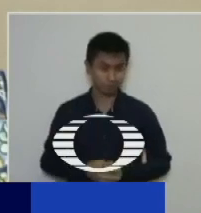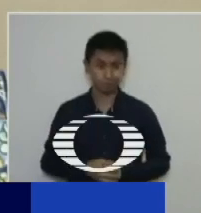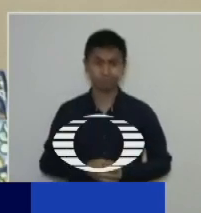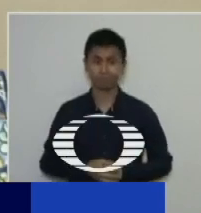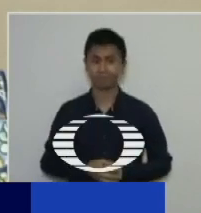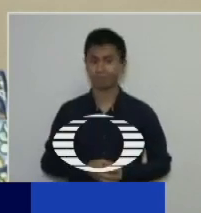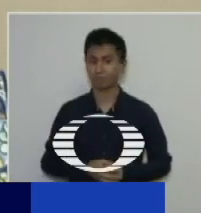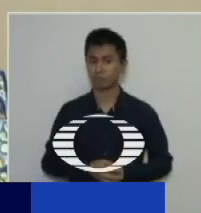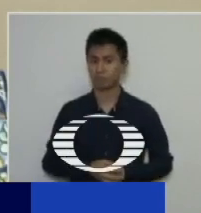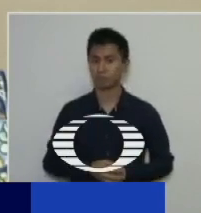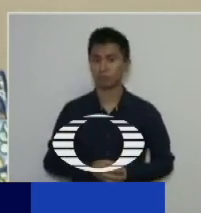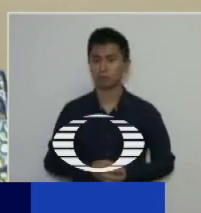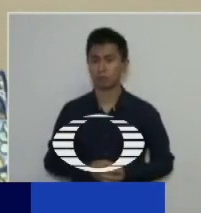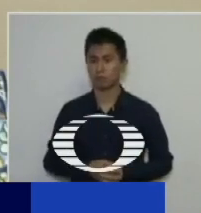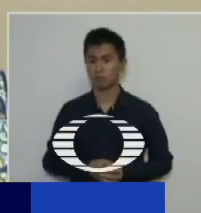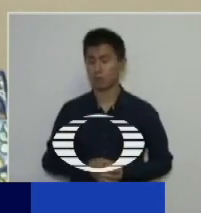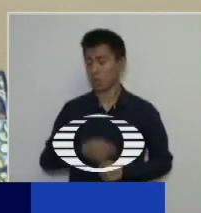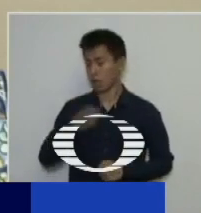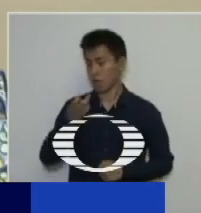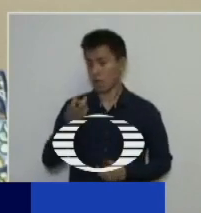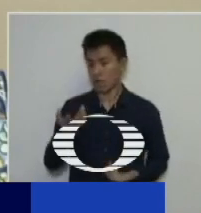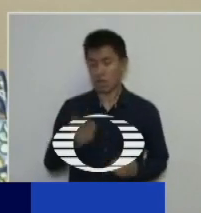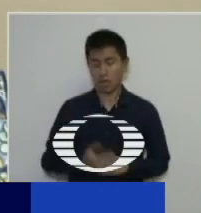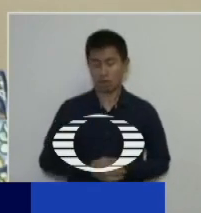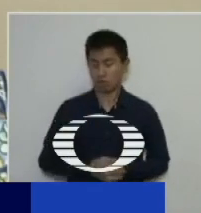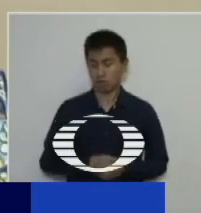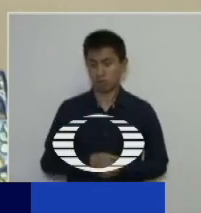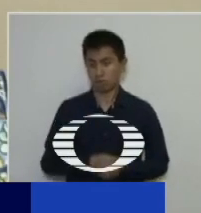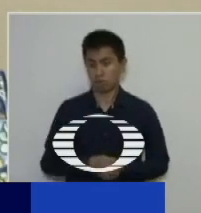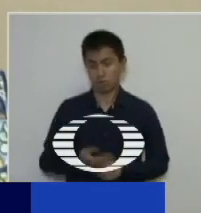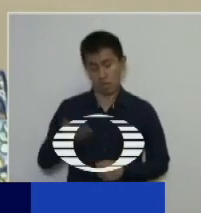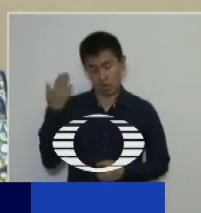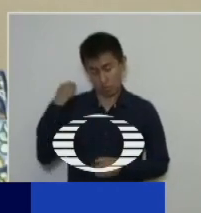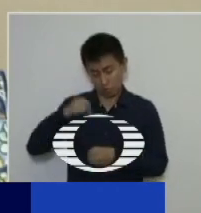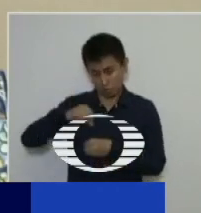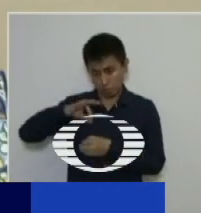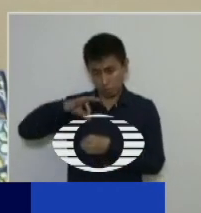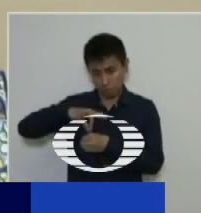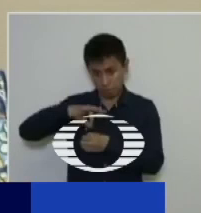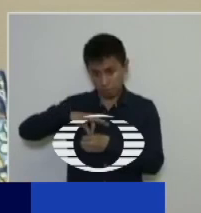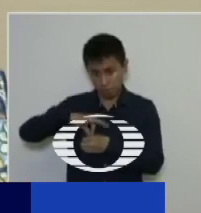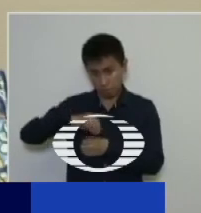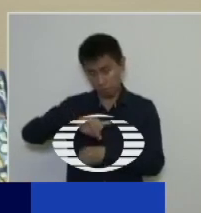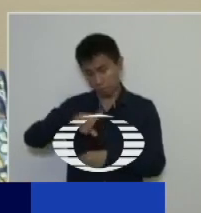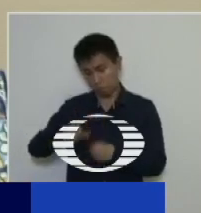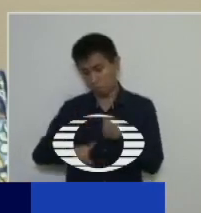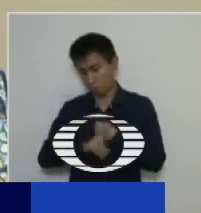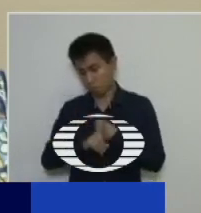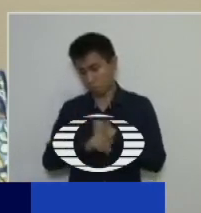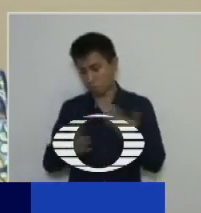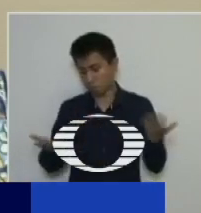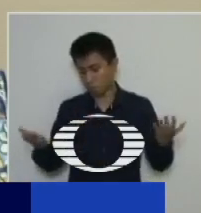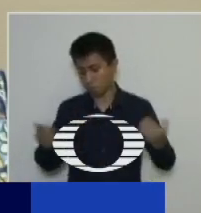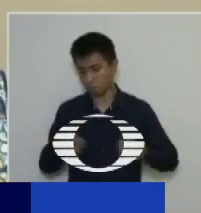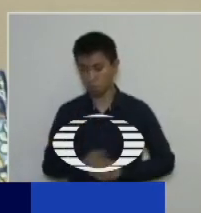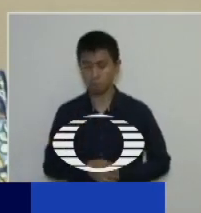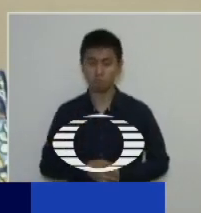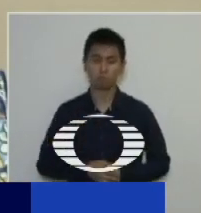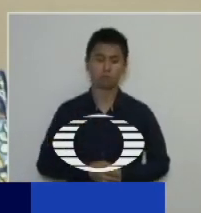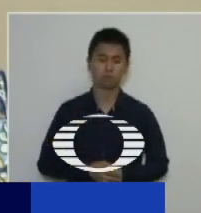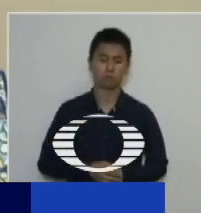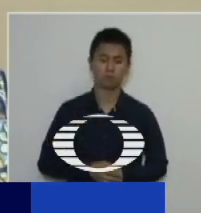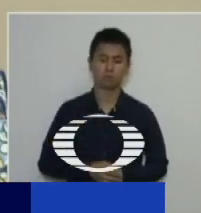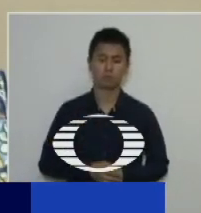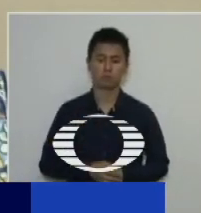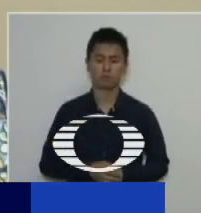inconformes con resultados electorales bueno desde la campaña se expresaron con mucha violencia y